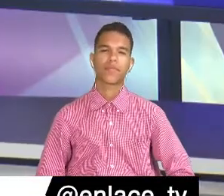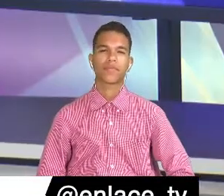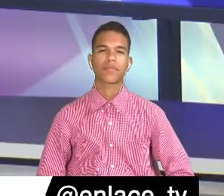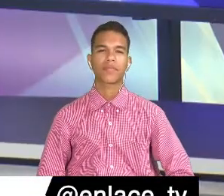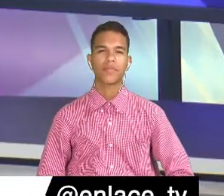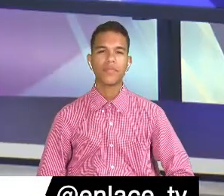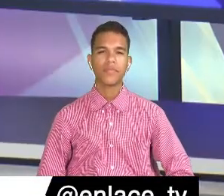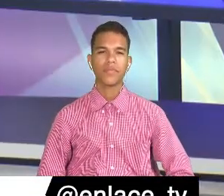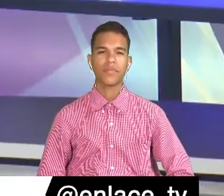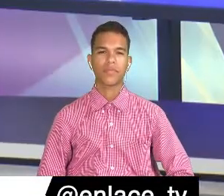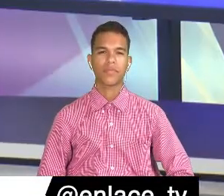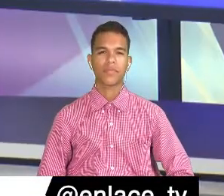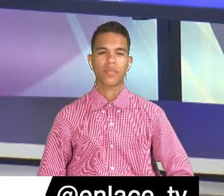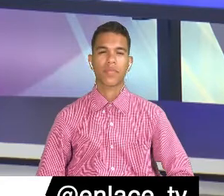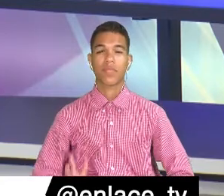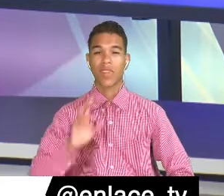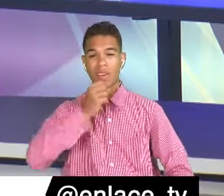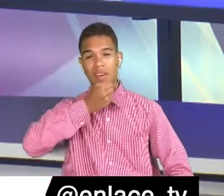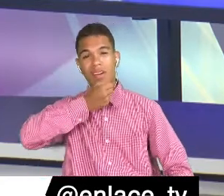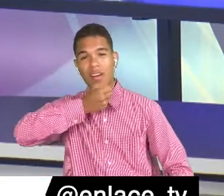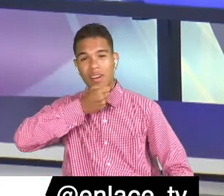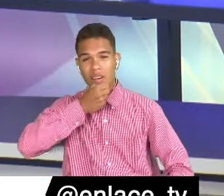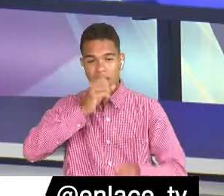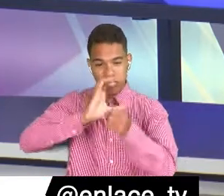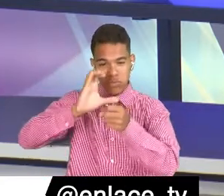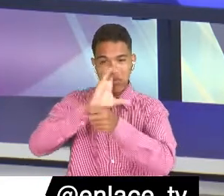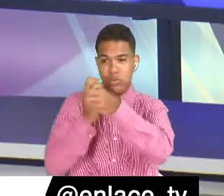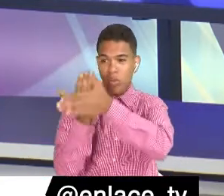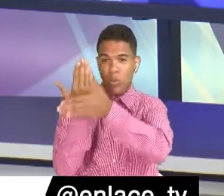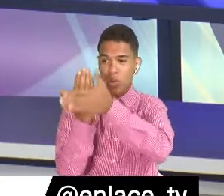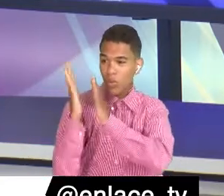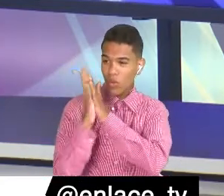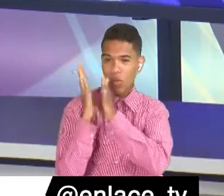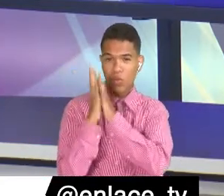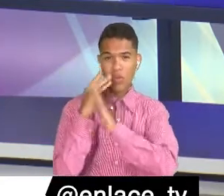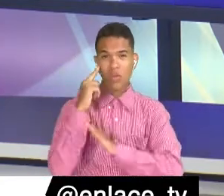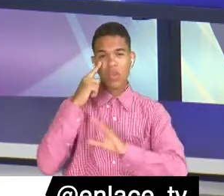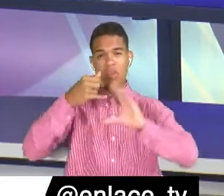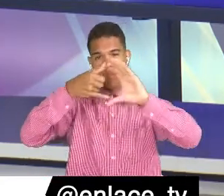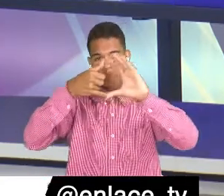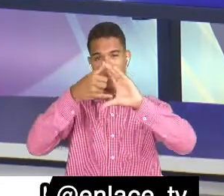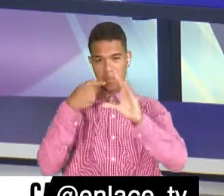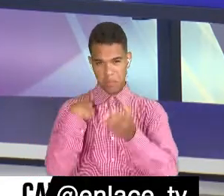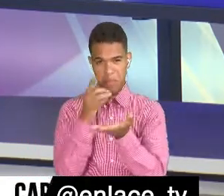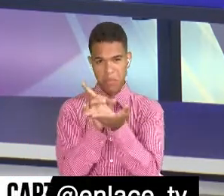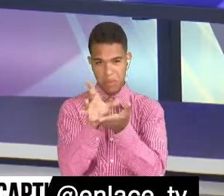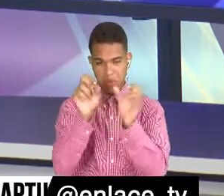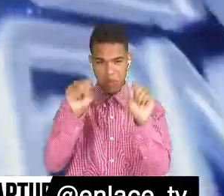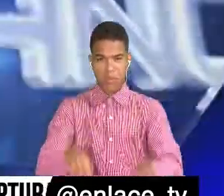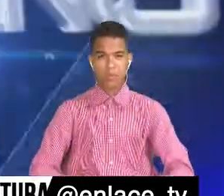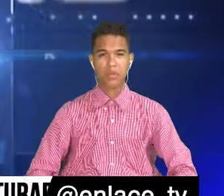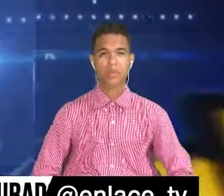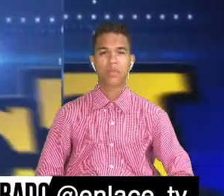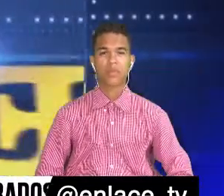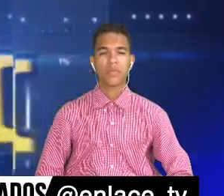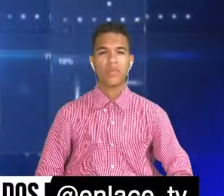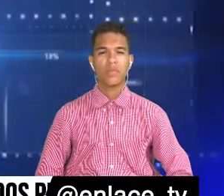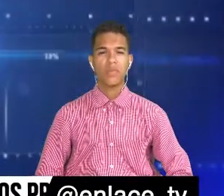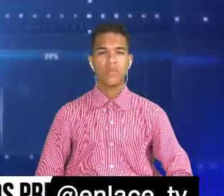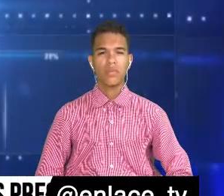Conozca en la sección Reportero Ciudadano nuevas denuncias de la comunidad a través del WhatsApp de Enlace Noticias.